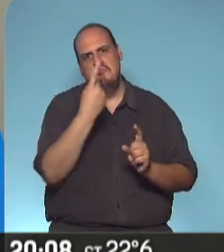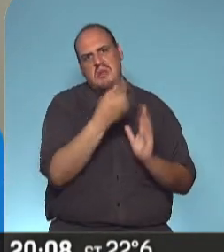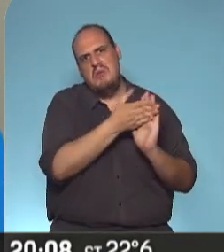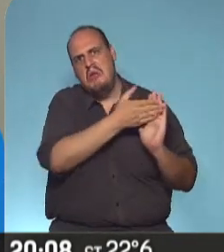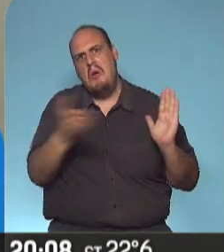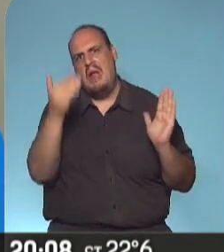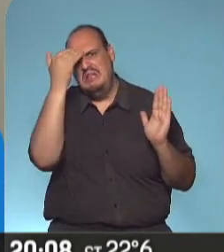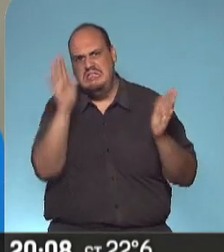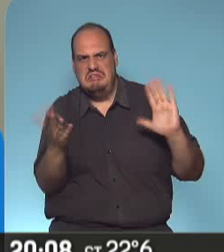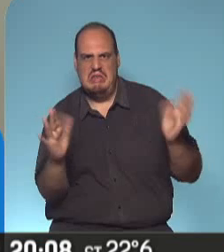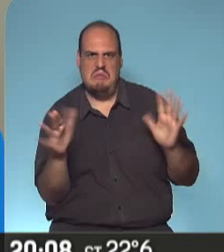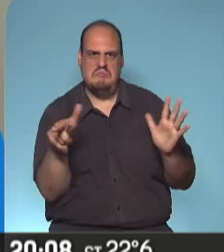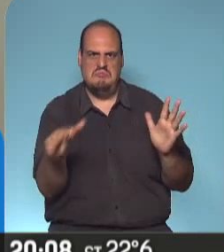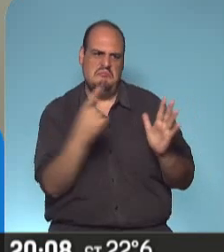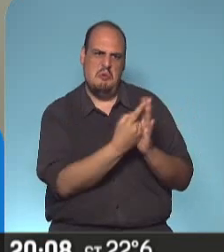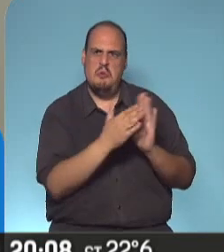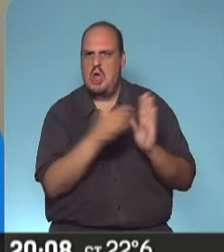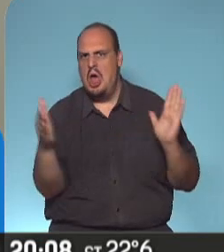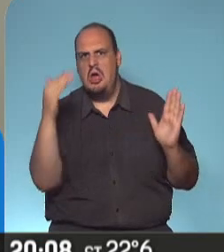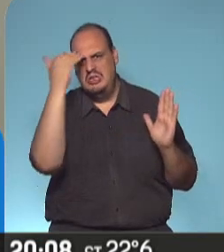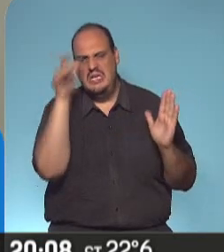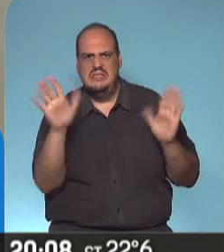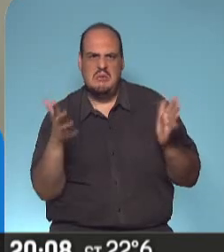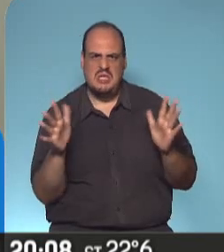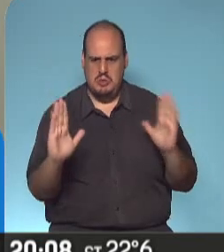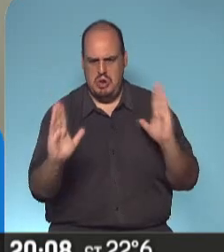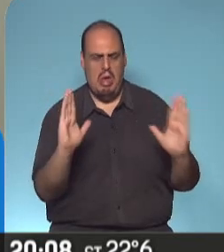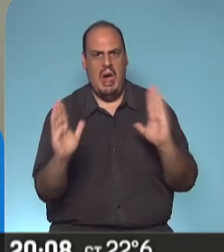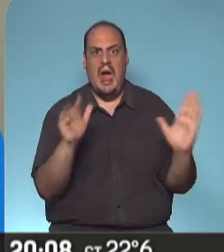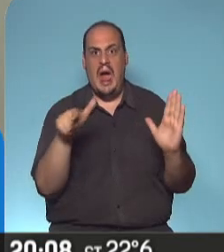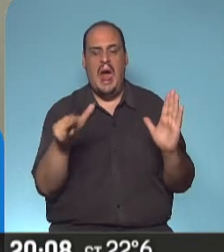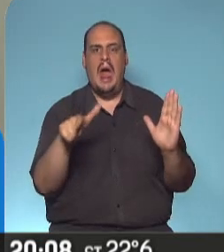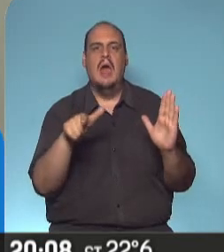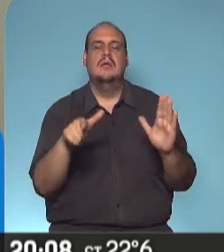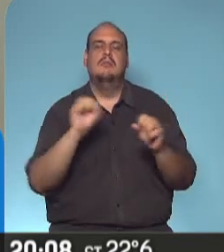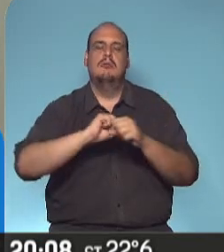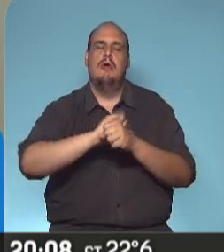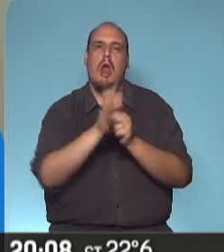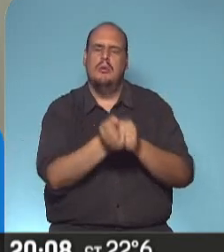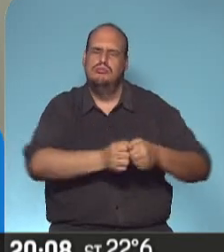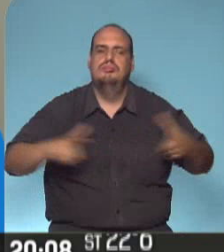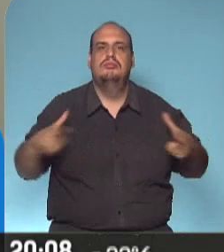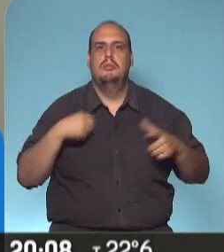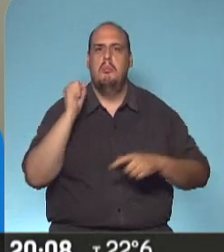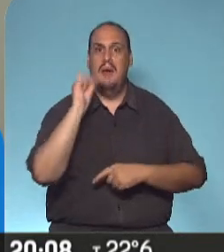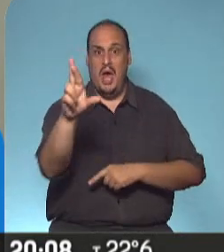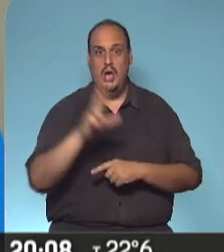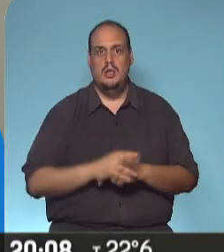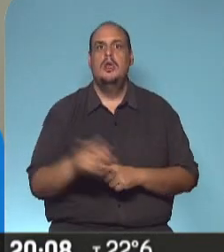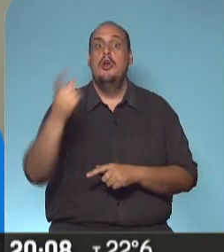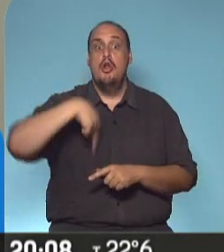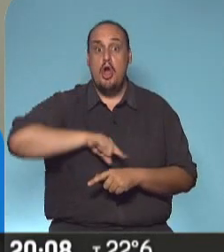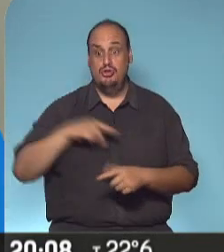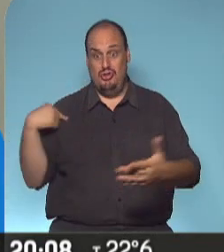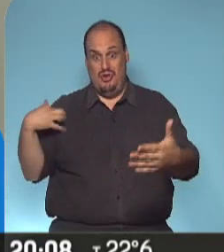mayo primeros días de mayo entre el 1 y el 15 de mayo y se supone que tendremos el pico más alto nosotros para ese momento tenemos que